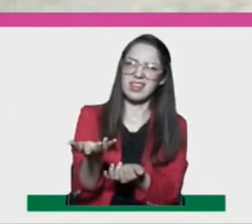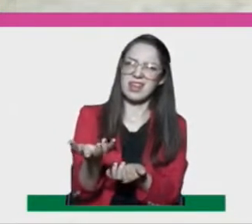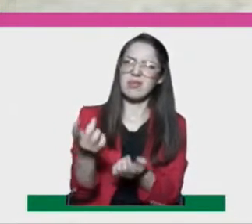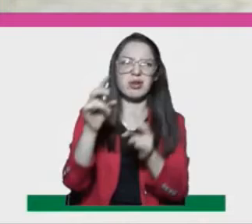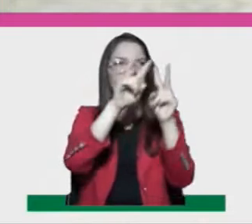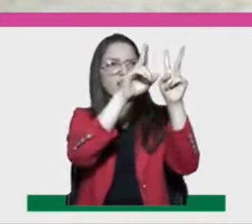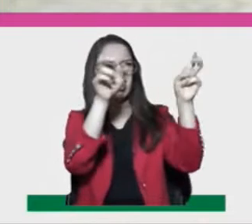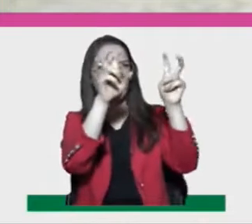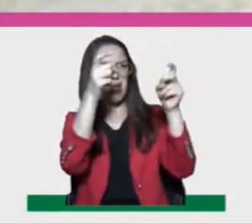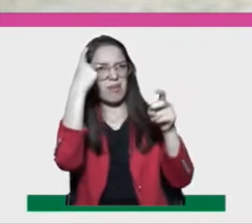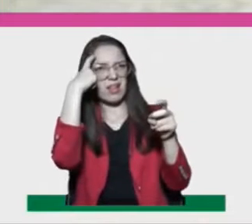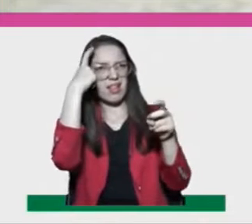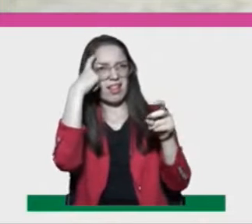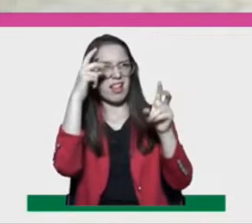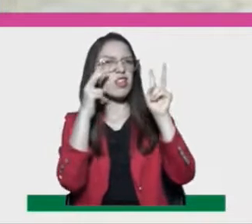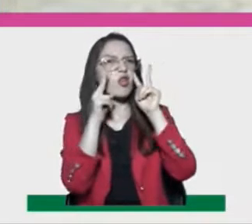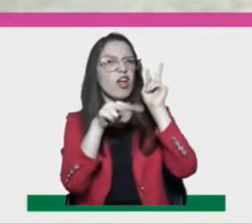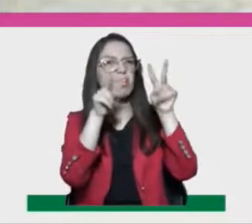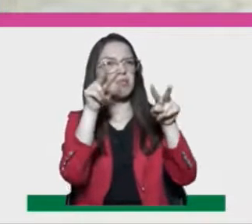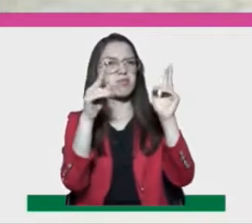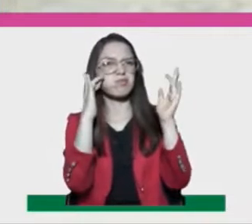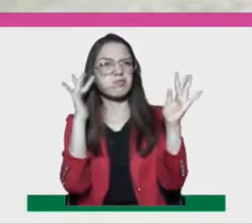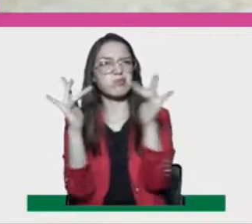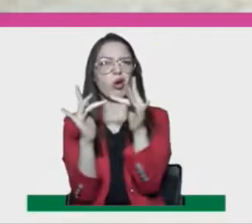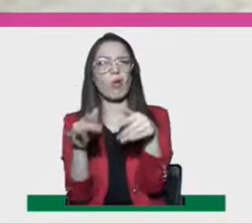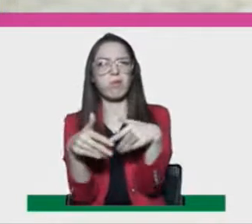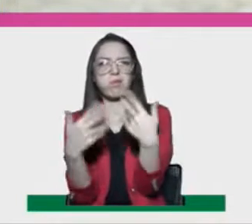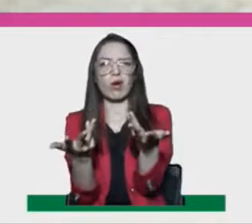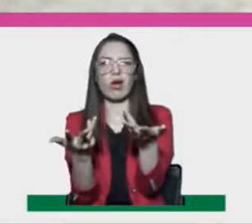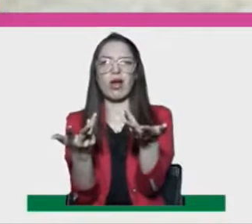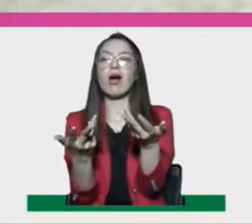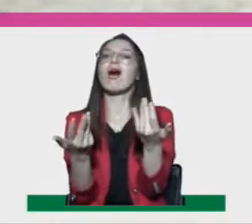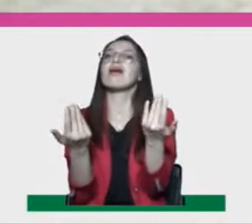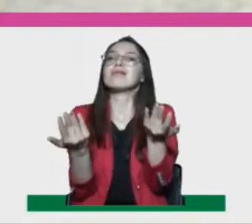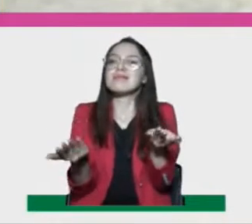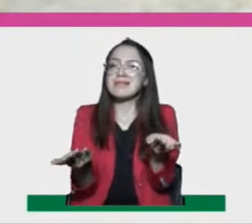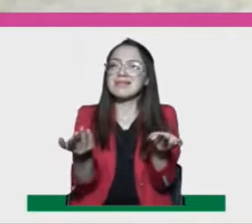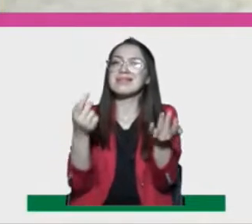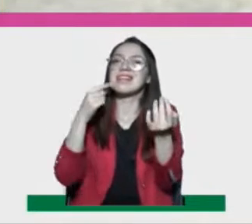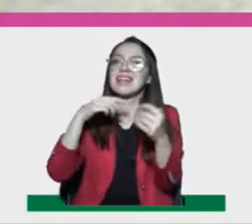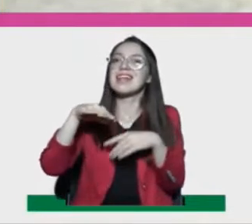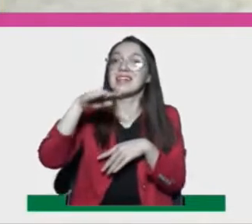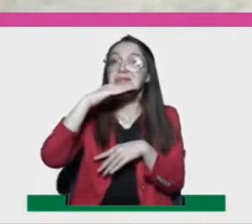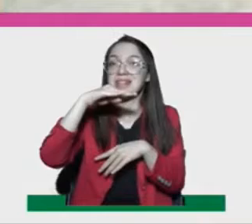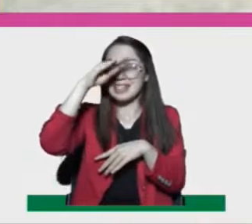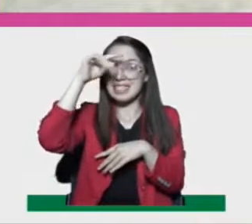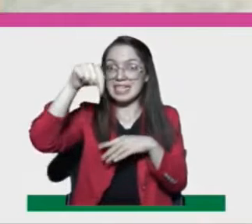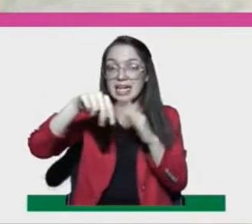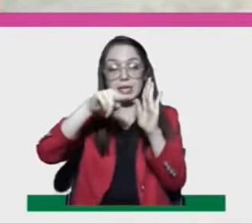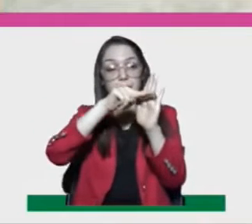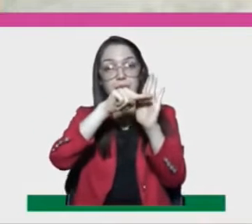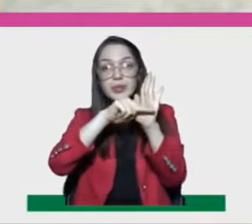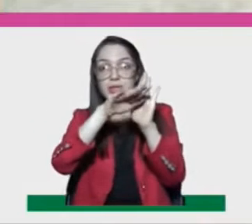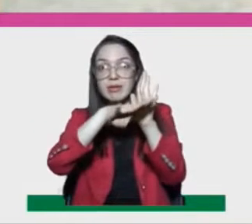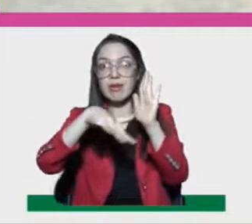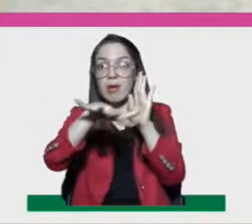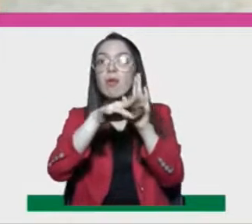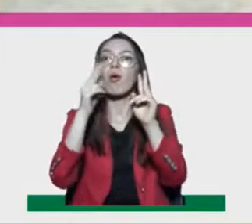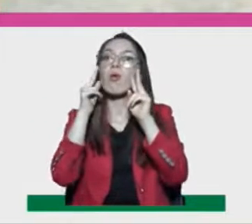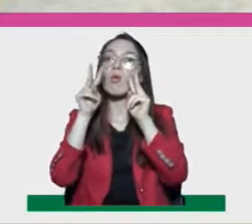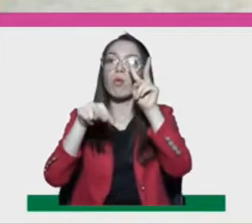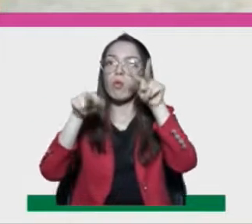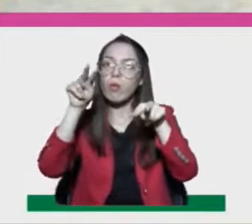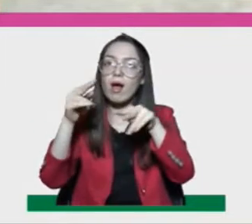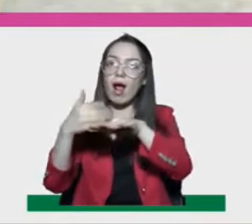orientada alrededor del turismo inteligente? Es porque contábamos en nuestra ciudad con una política de turismo, un plan estratégico de turismo,